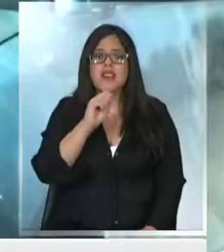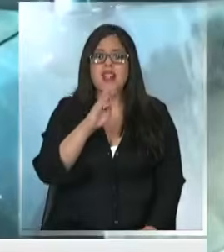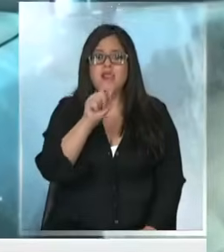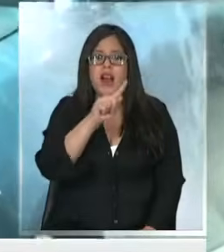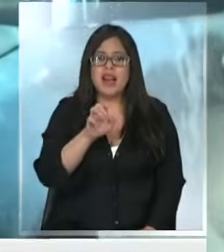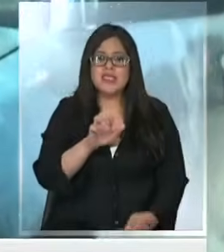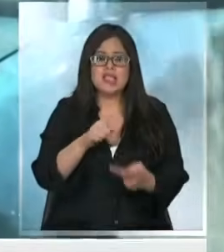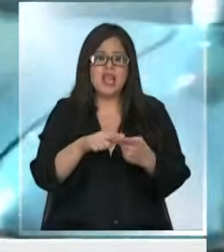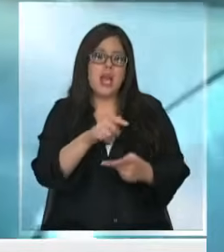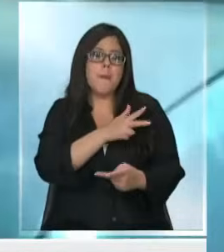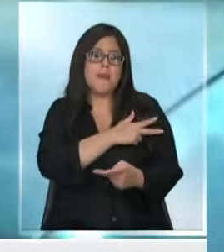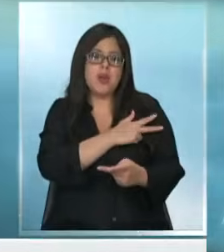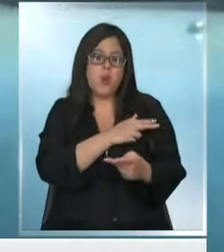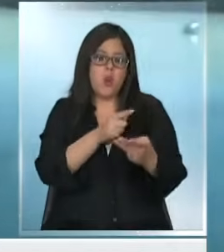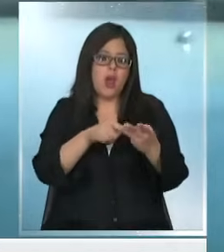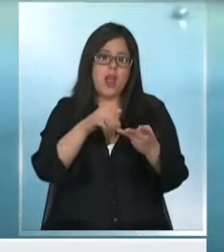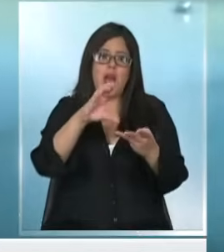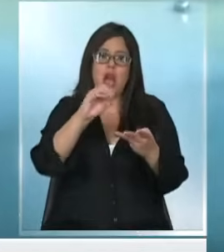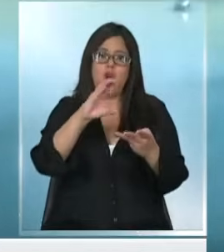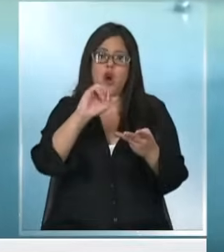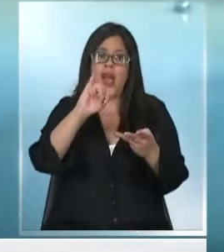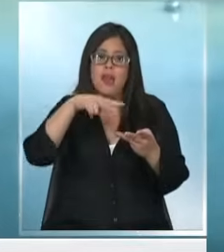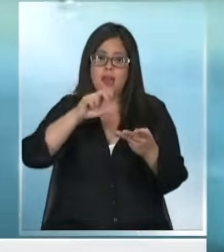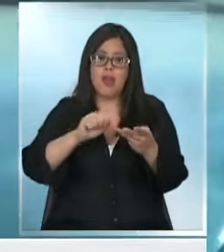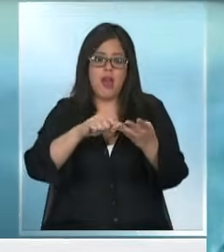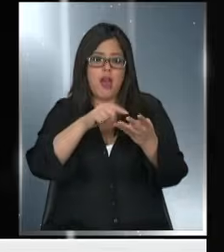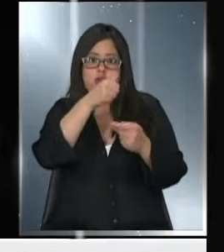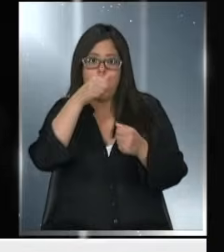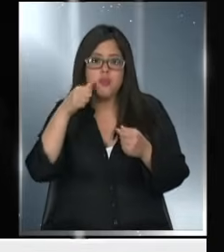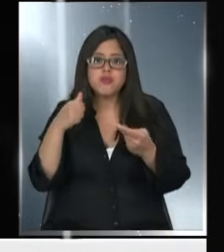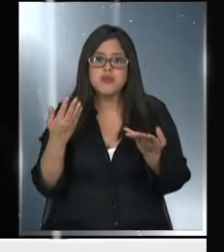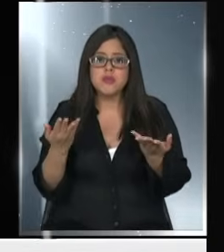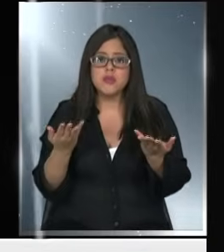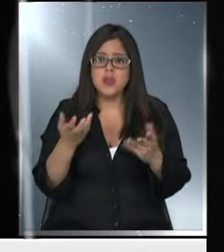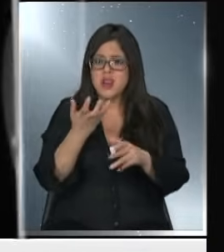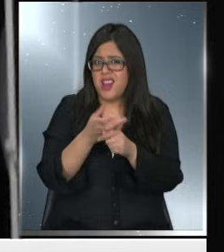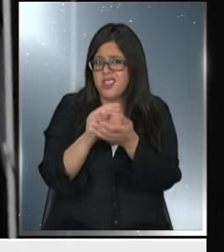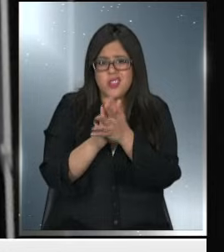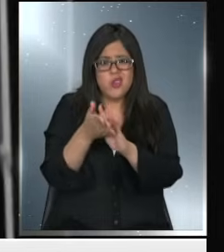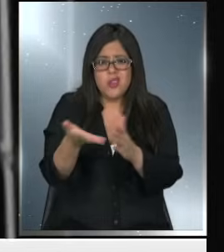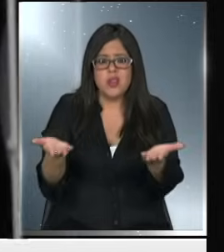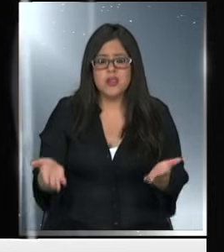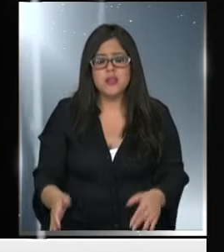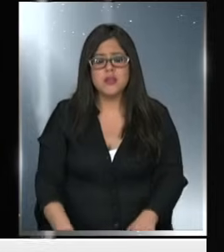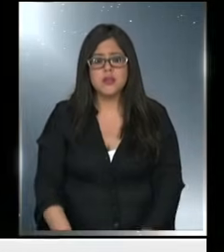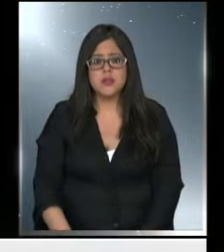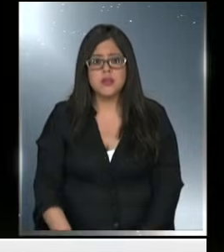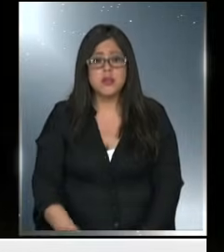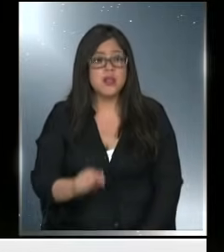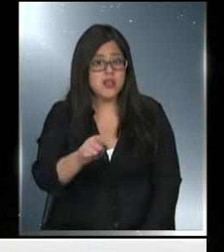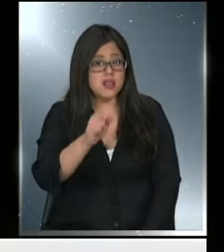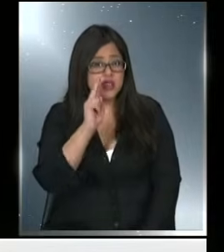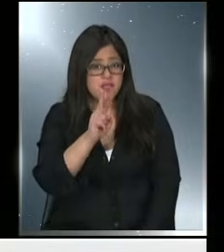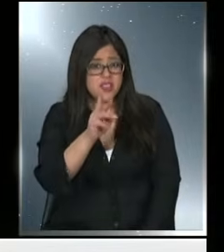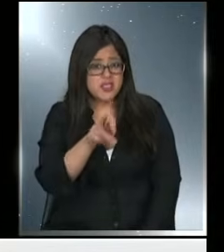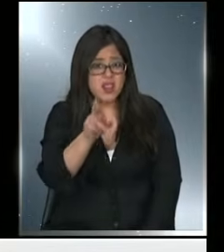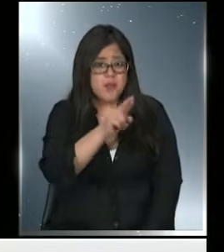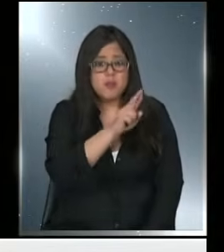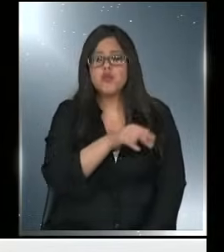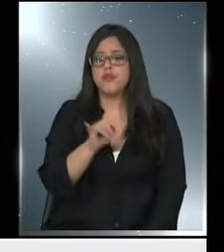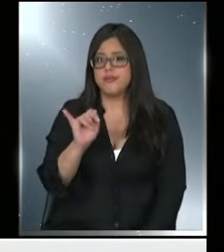marihuana, cocaína. Encontráis de todo en ese mundo. ¿Siente que cada vez más común? Más común,